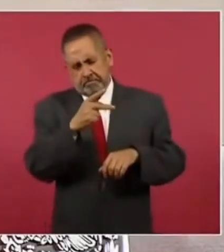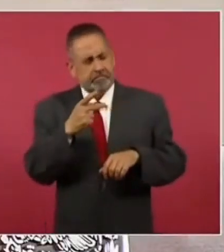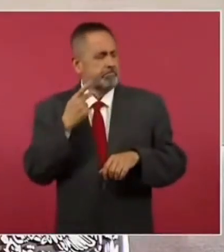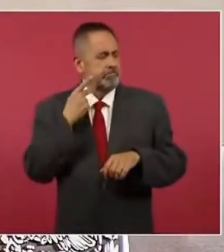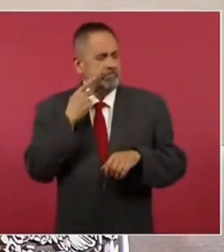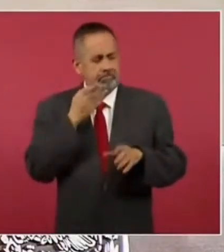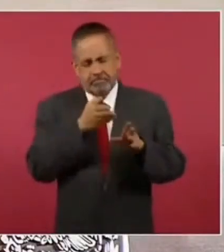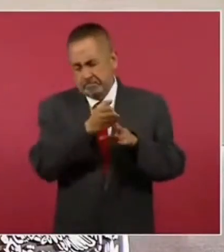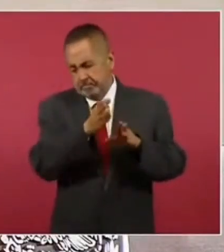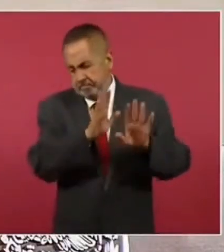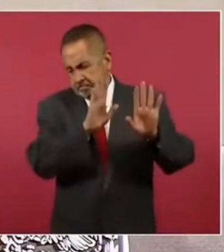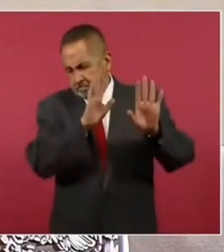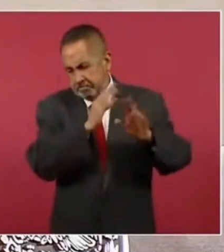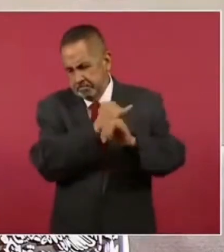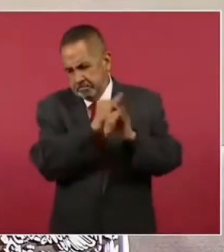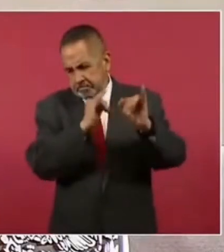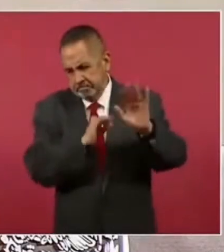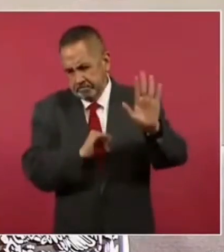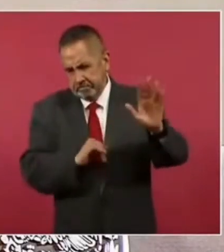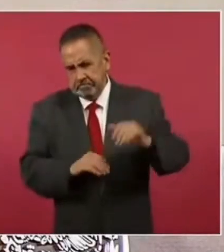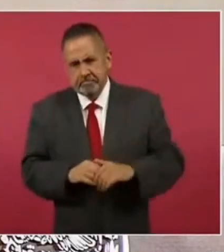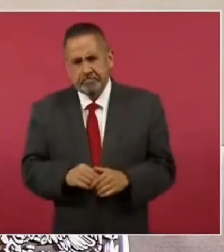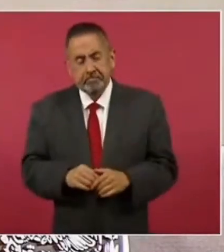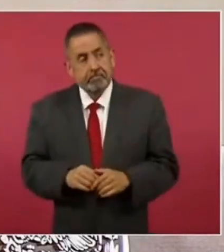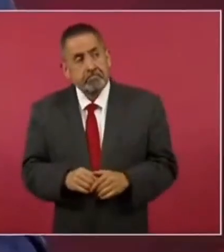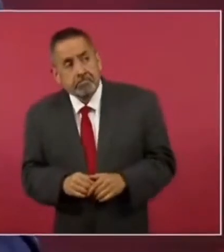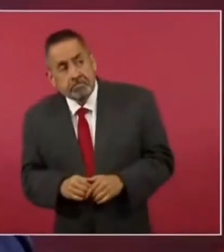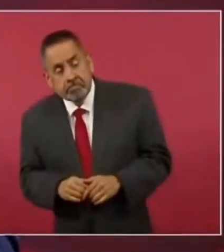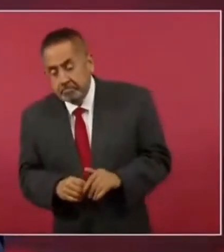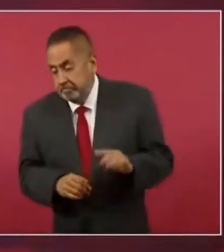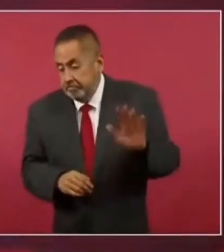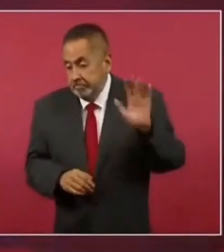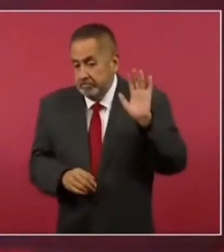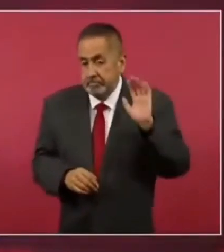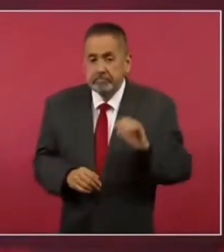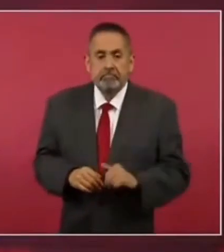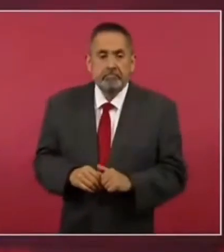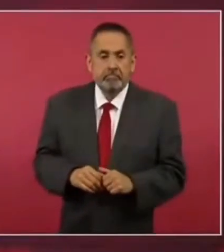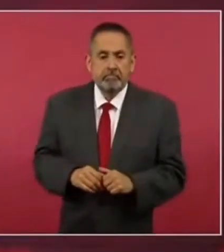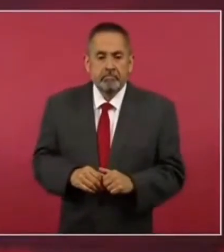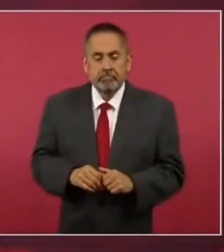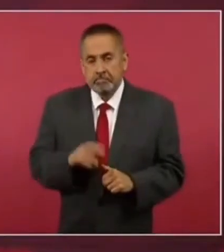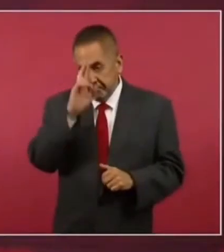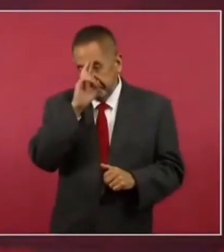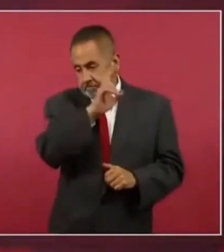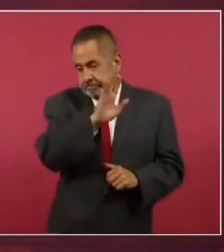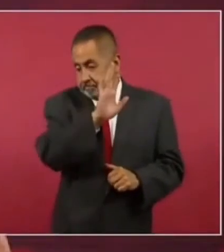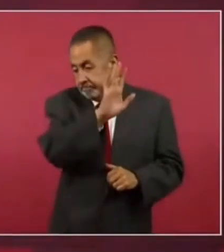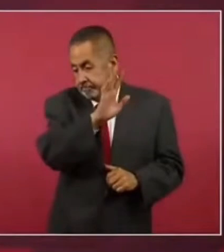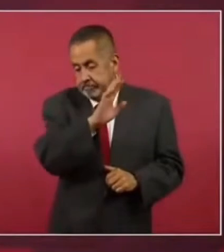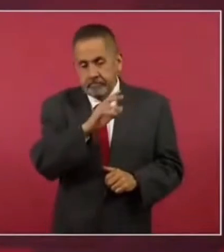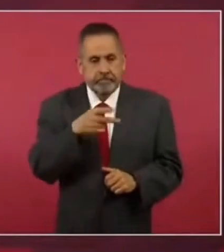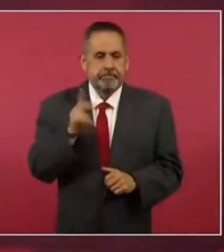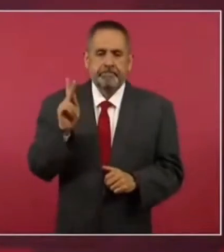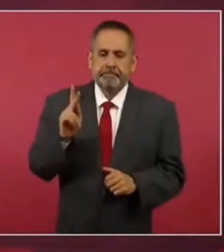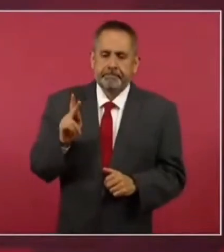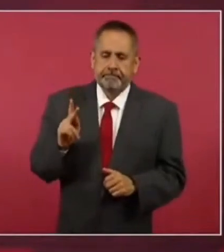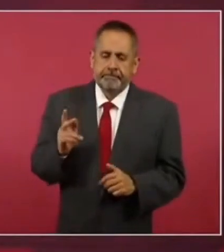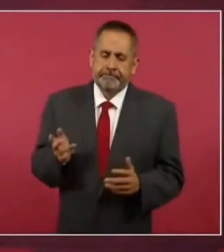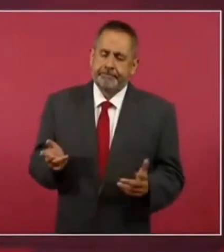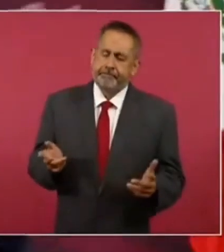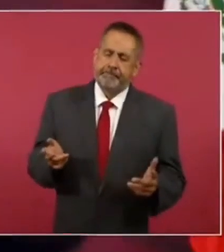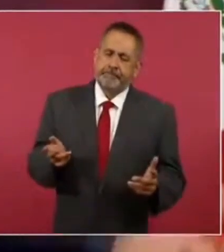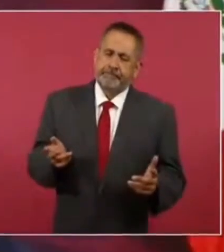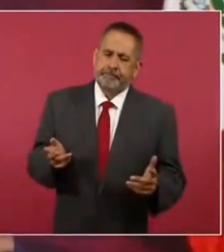y pues nosotros somos respetuosos sin embargo